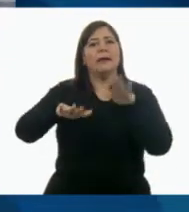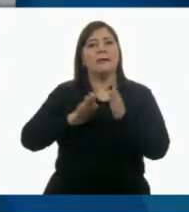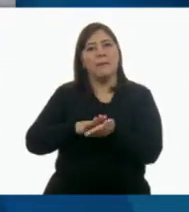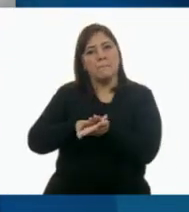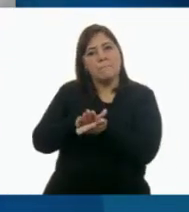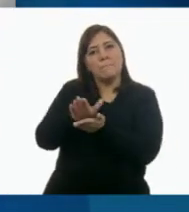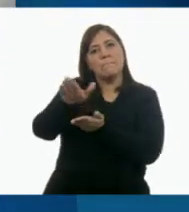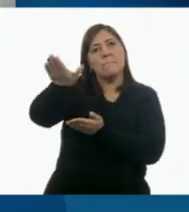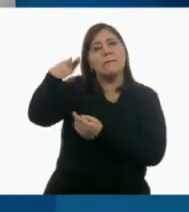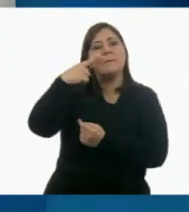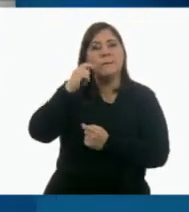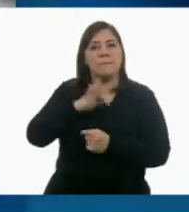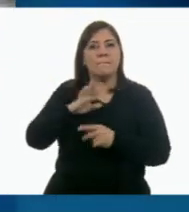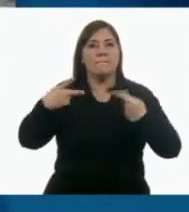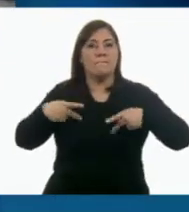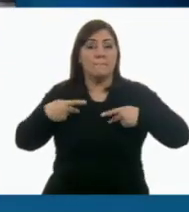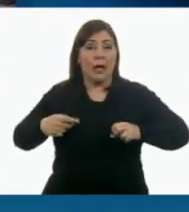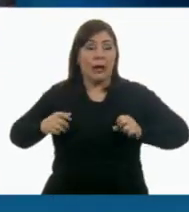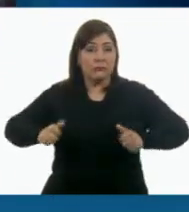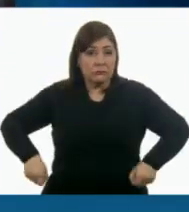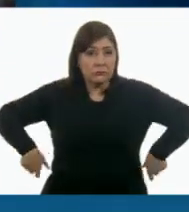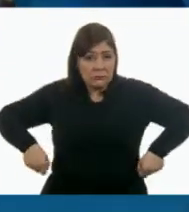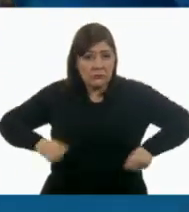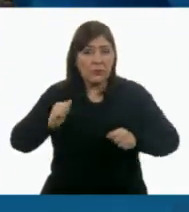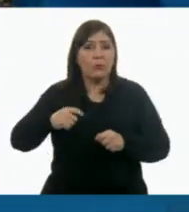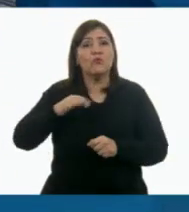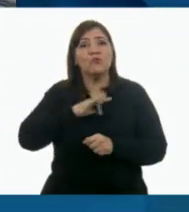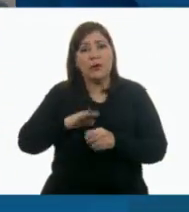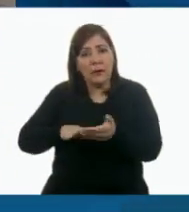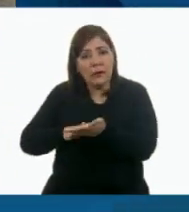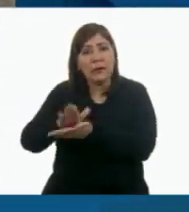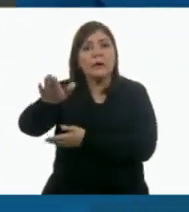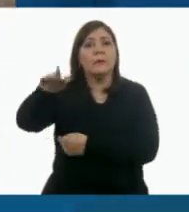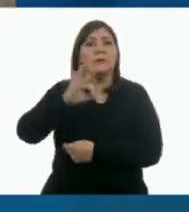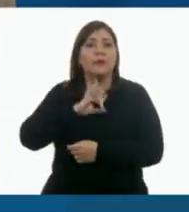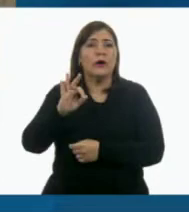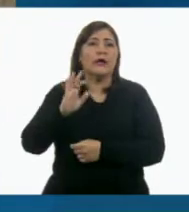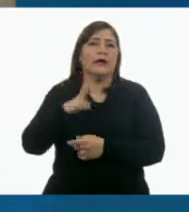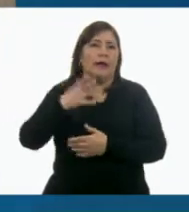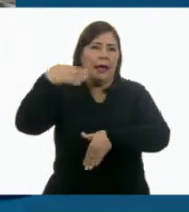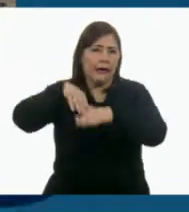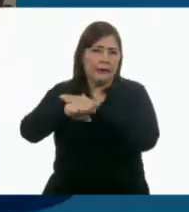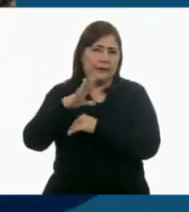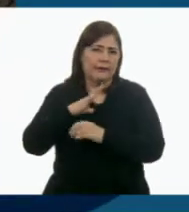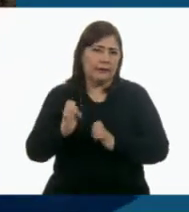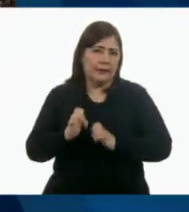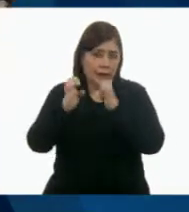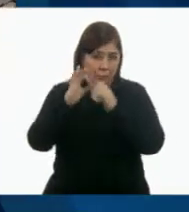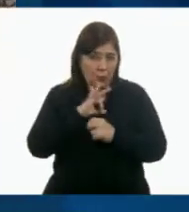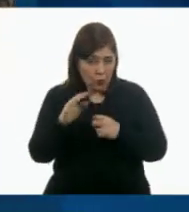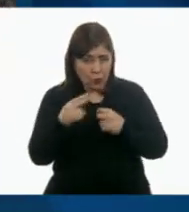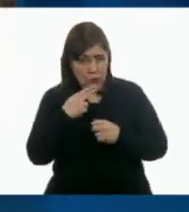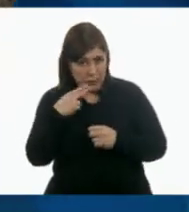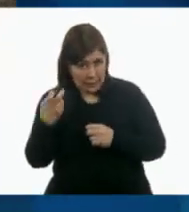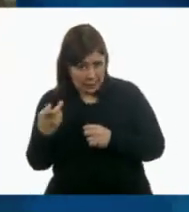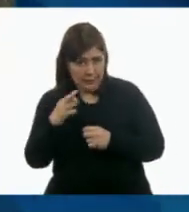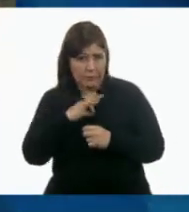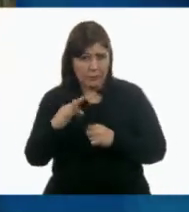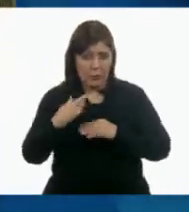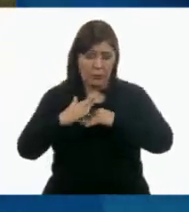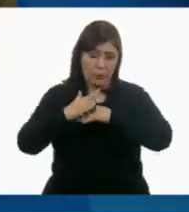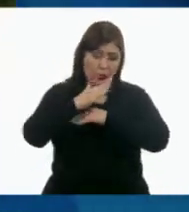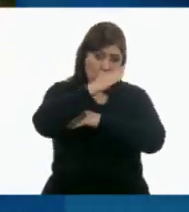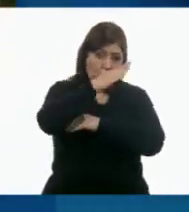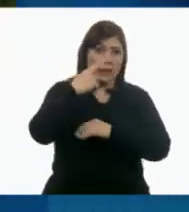a las personas con capacidades diferentes a tener un mejor acceso a los edificios. También podemos utilizar las líneas